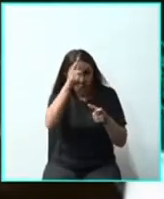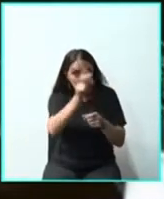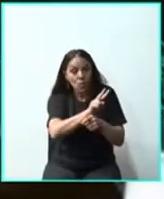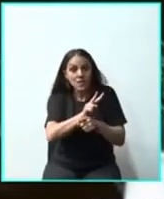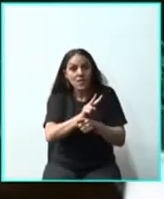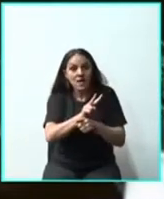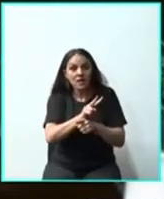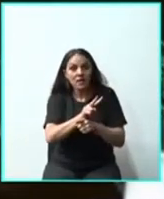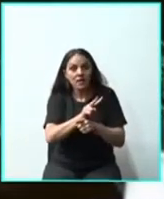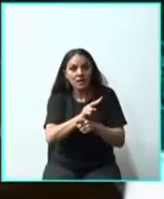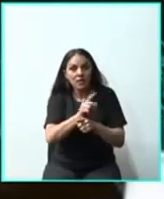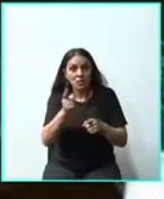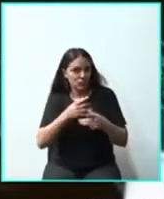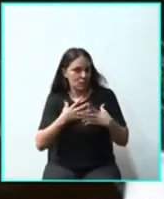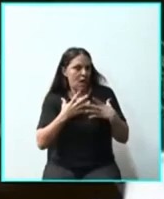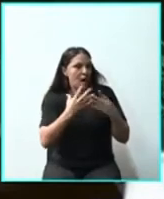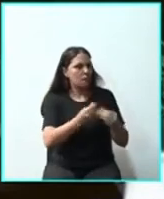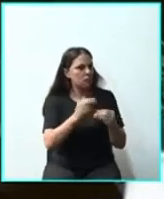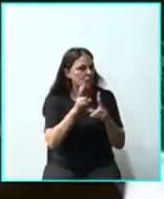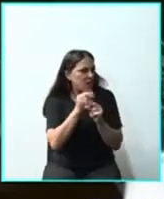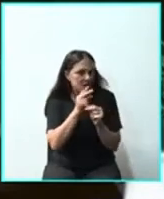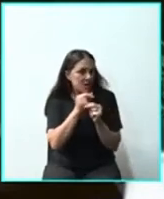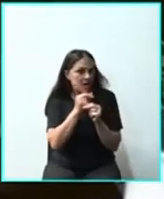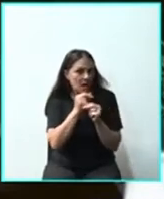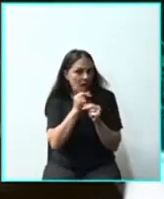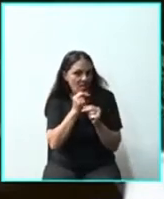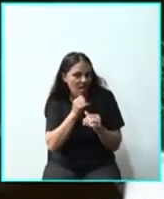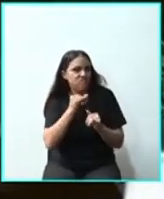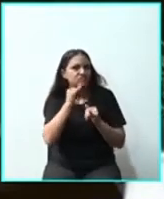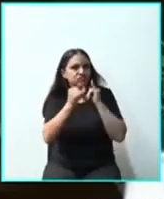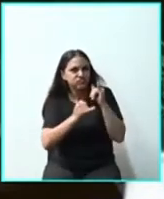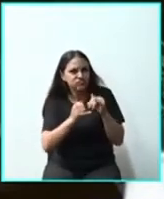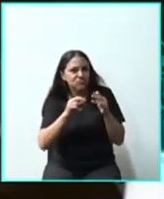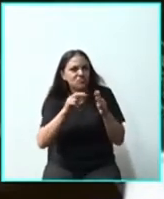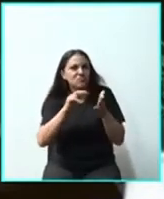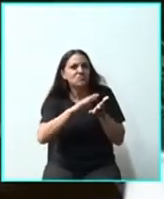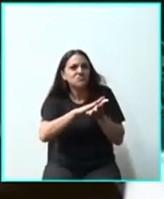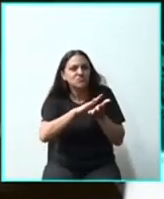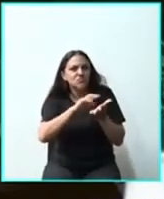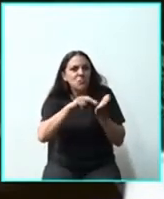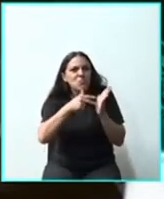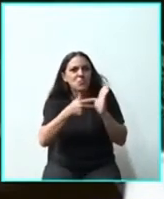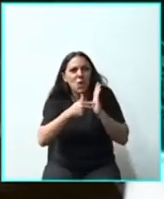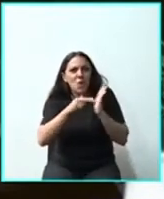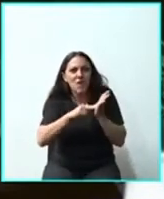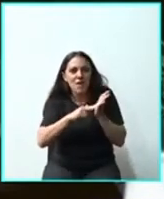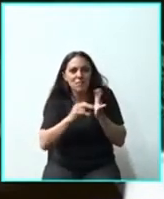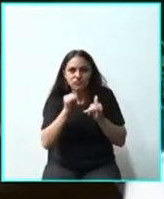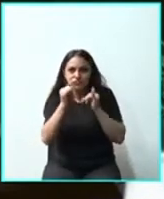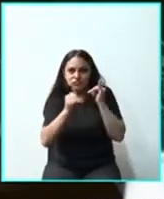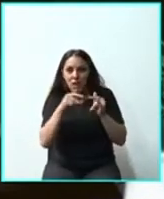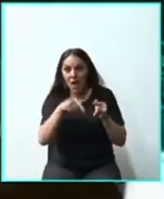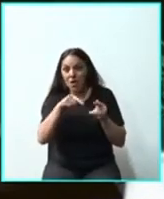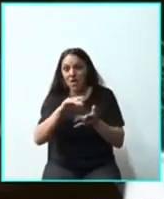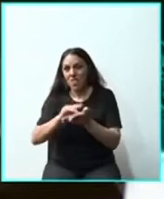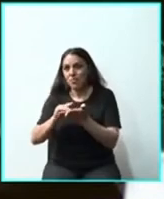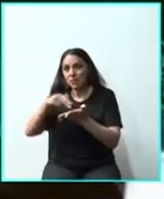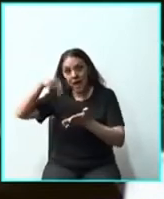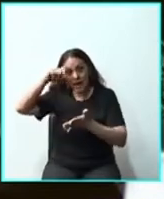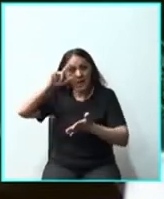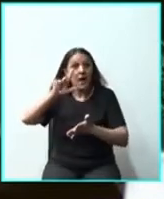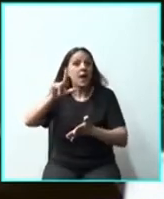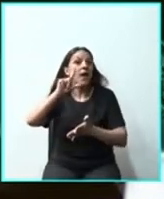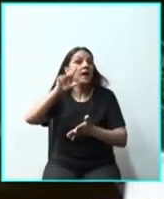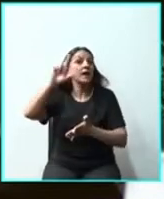no brindamos nuestro apoyo, que expresamos toda nuestra preocupación igual que acá, y que la diputada Neira, que ahora nos reta, fue la